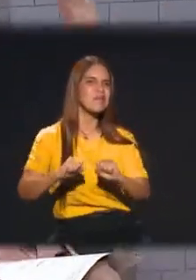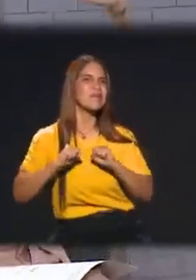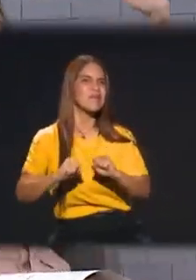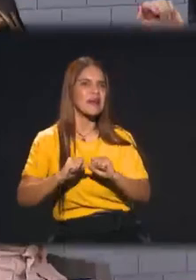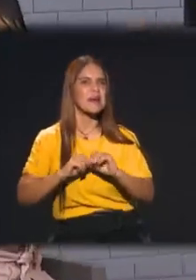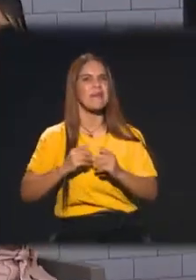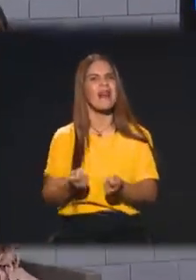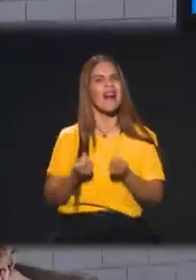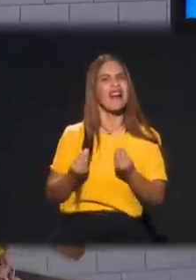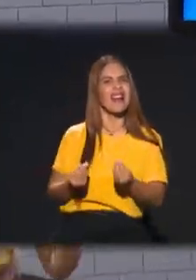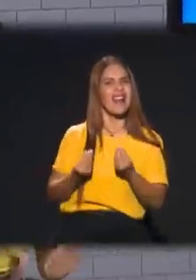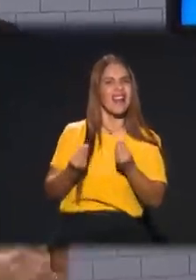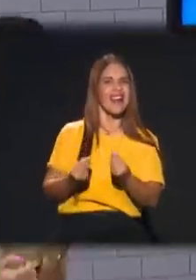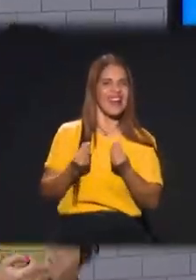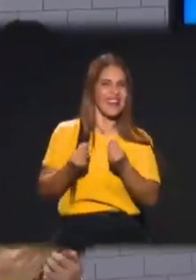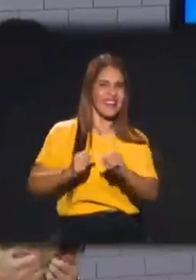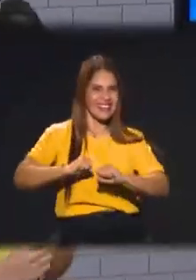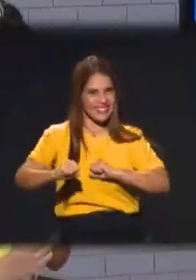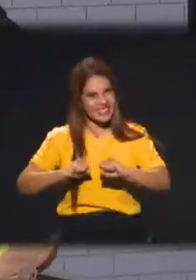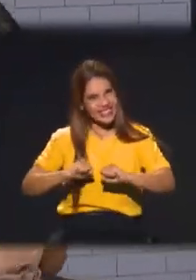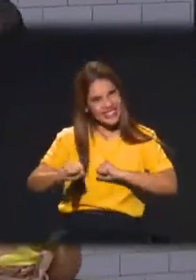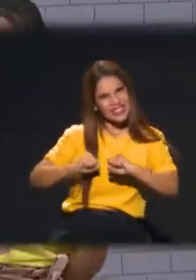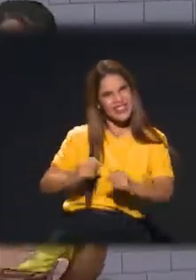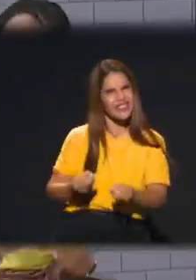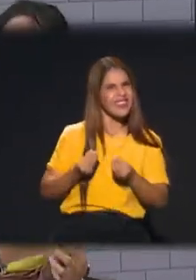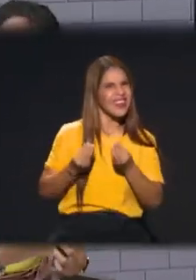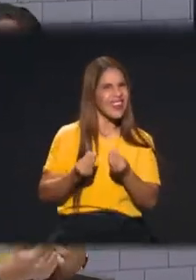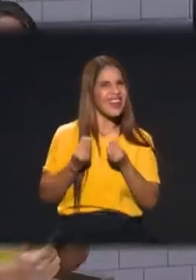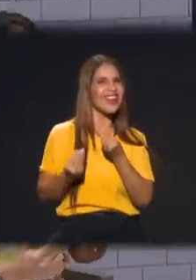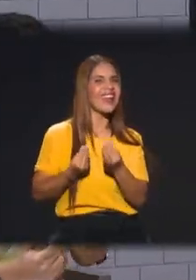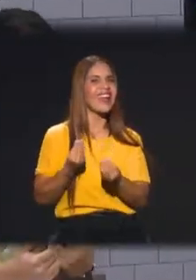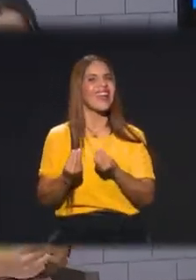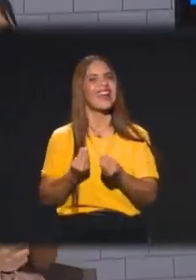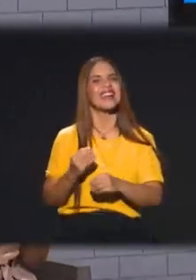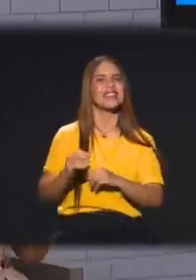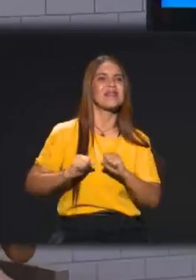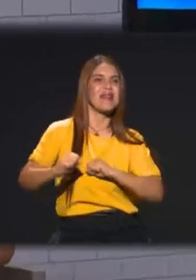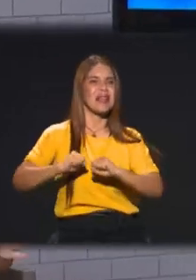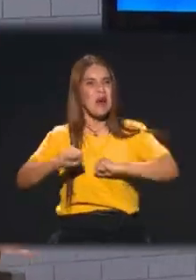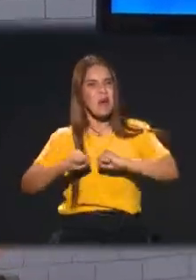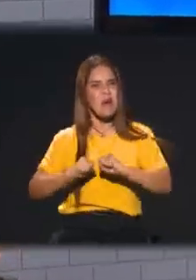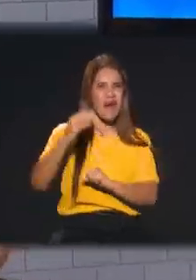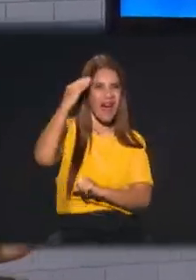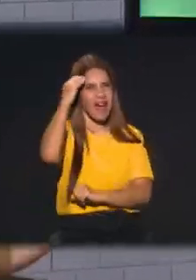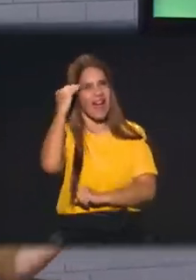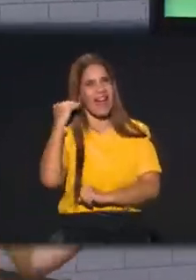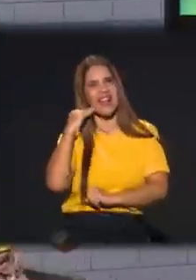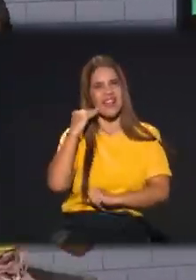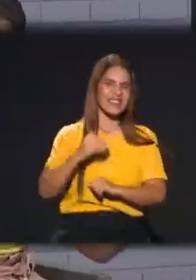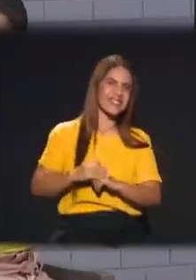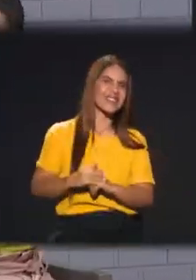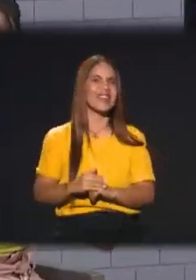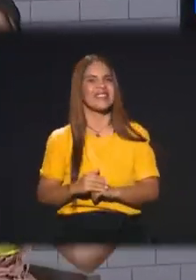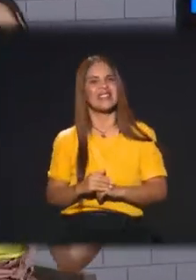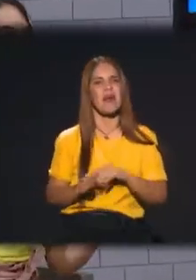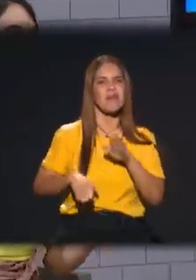es para, y este ritmo es para. ¿Para qué? Y este ritmo es para que mueva la cabeza, y que